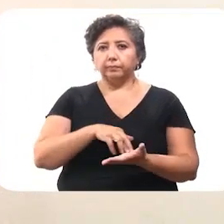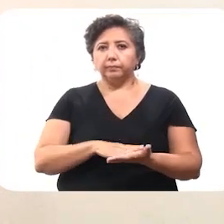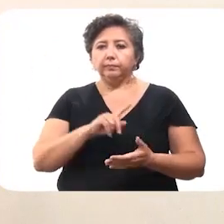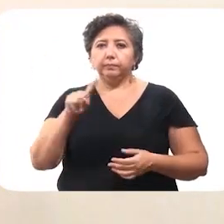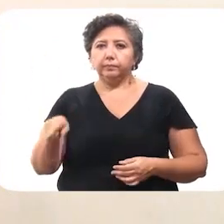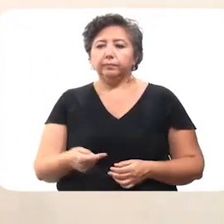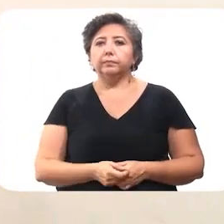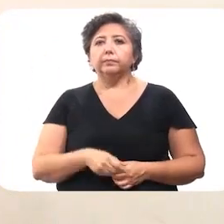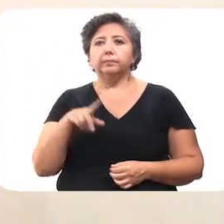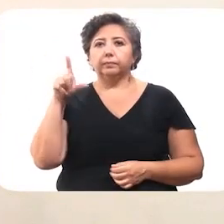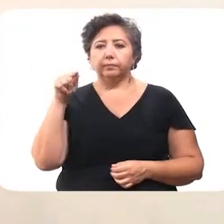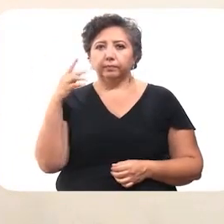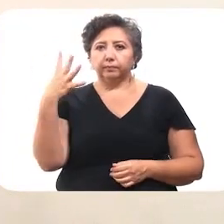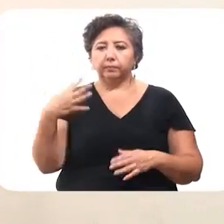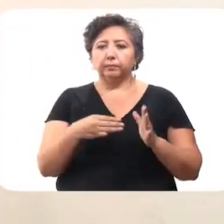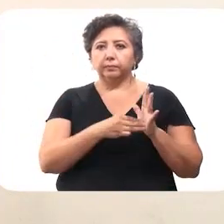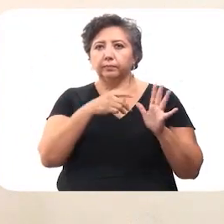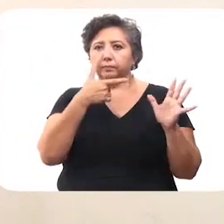contagios registrados, que son